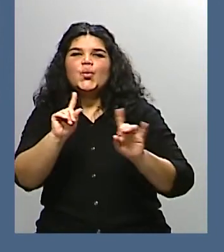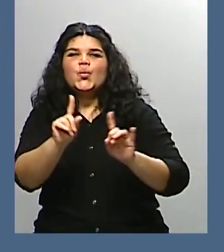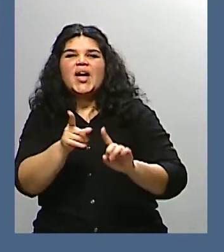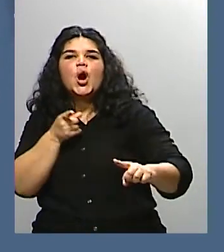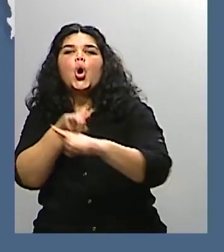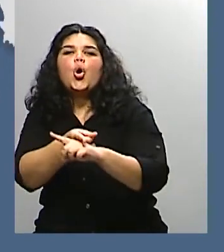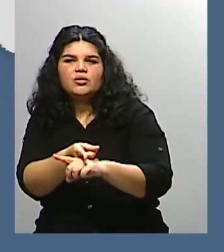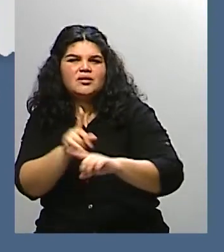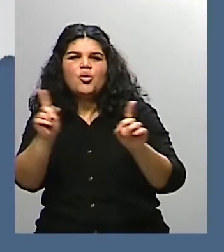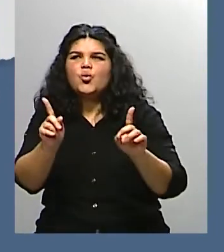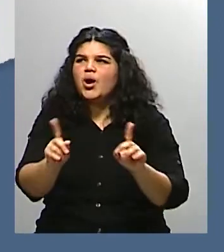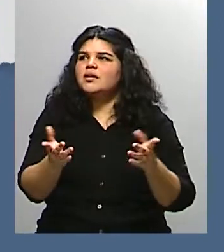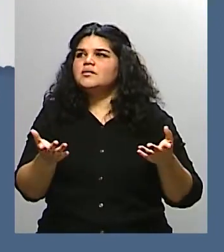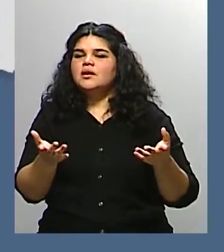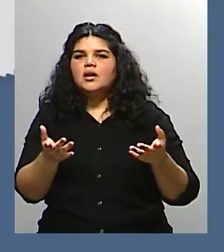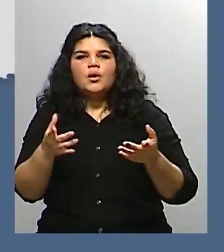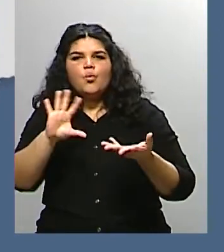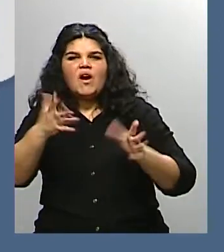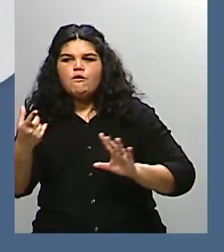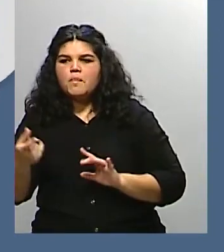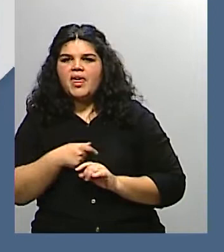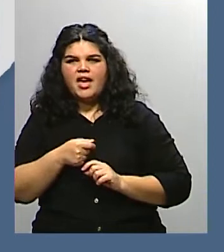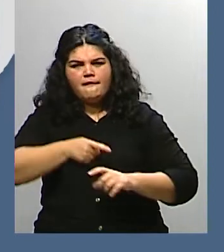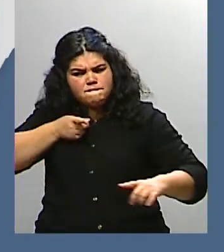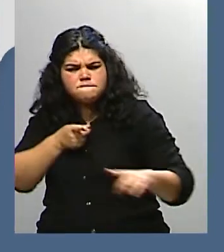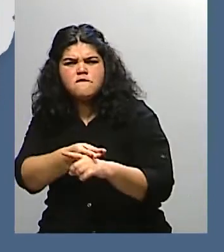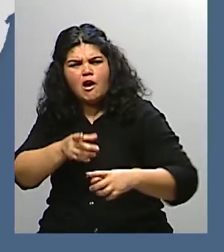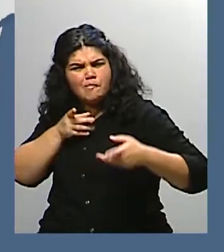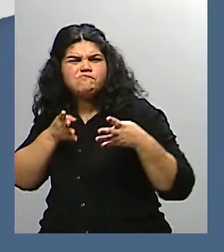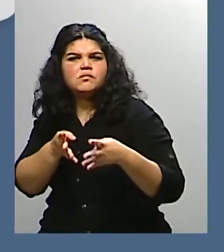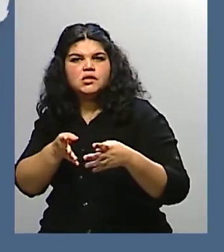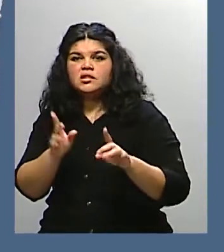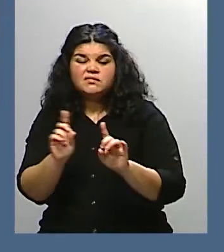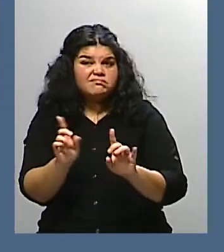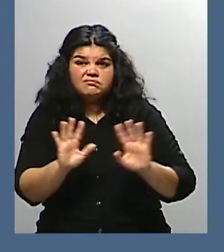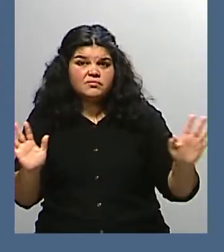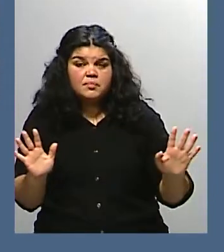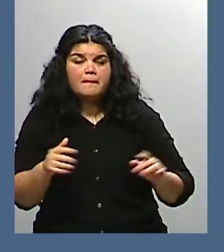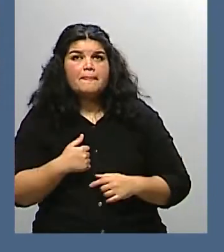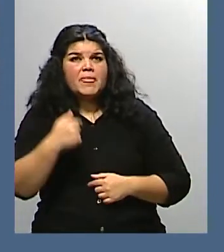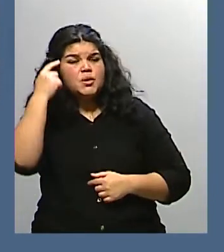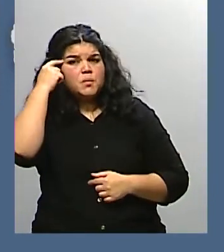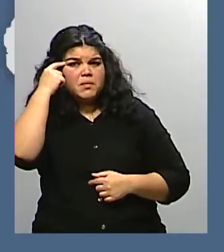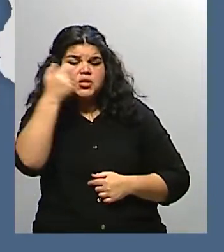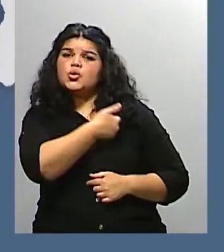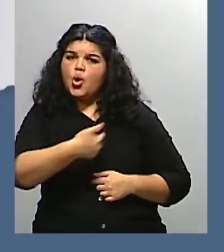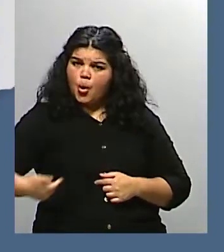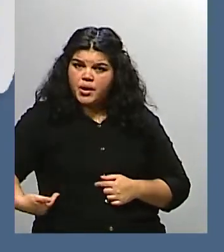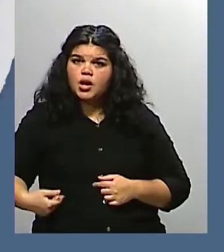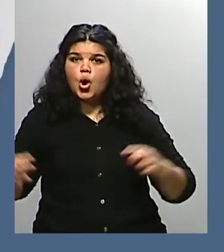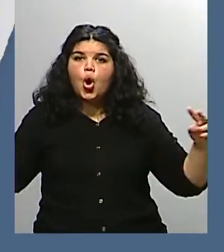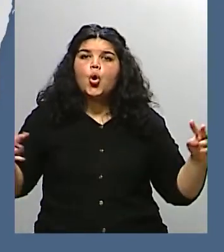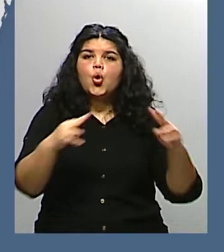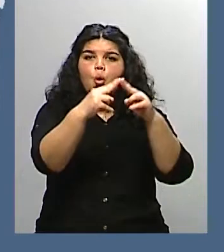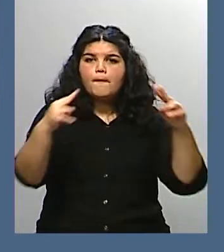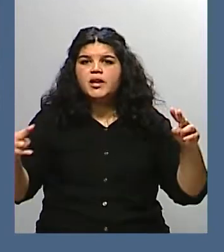preguntarte ¿cuánto compromiso debemos asumir como estados? ¿No? Se me ocurre pensar en las tantas cumbres que se hacen pensando en el medio ambiente, donde se